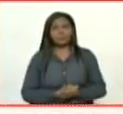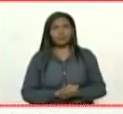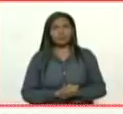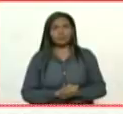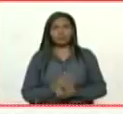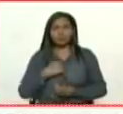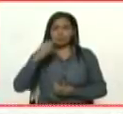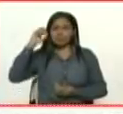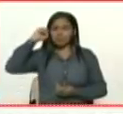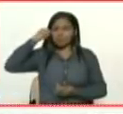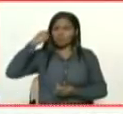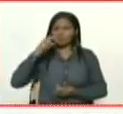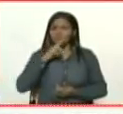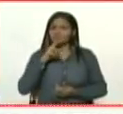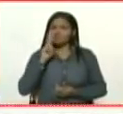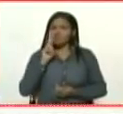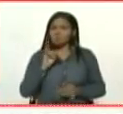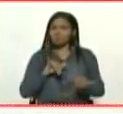¿Recuerdan que se llamaba?